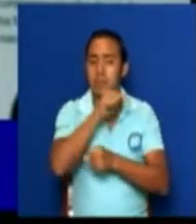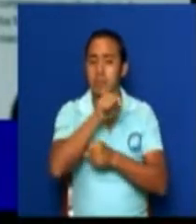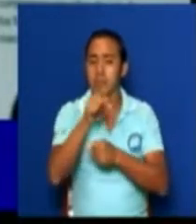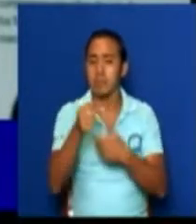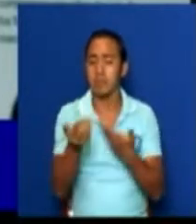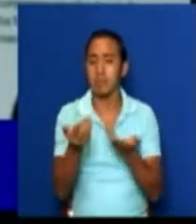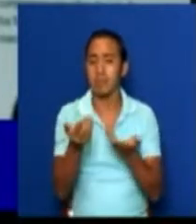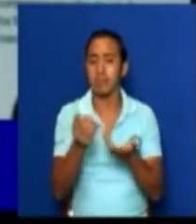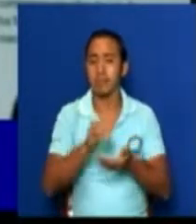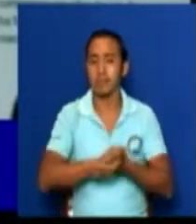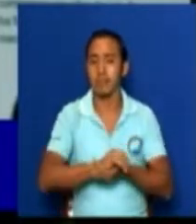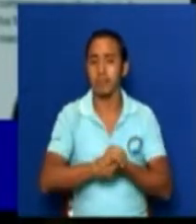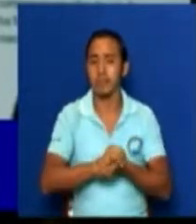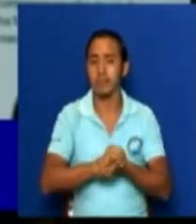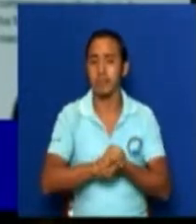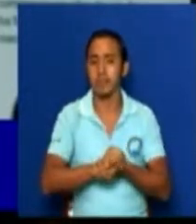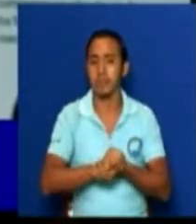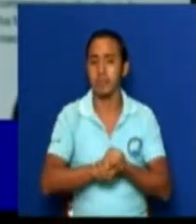que